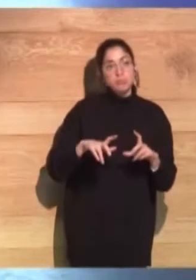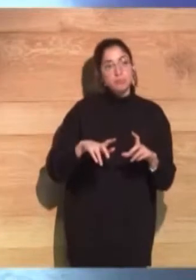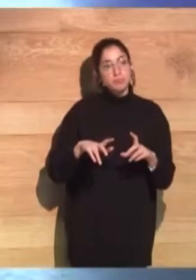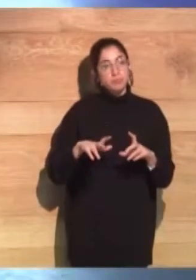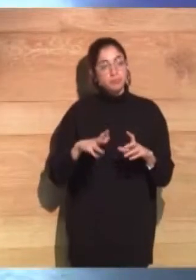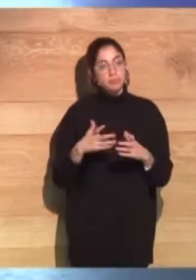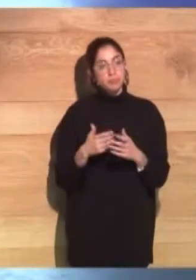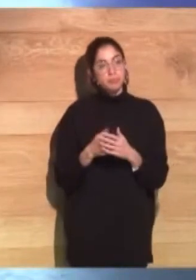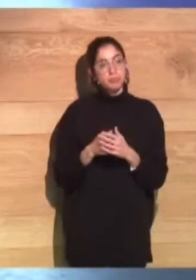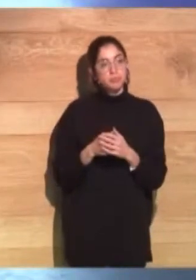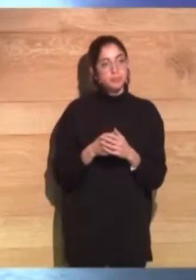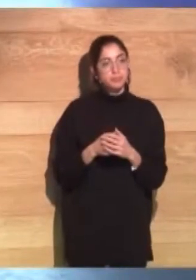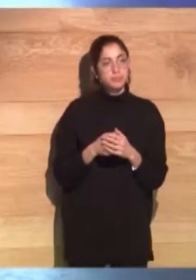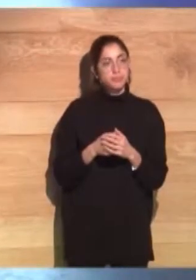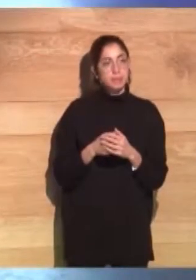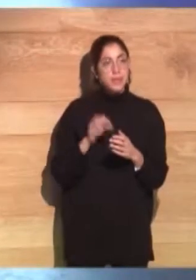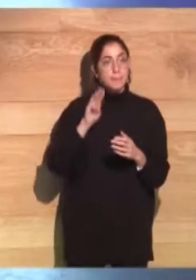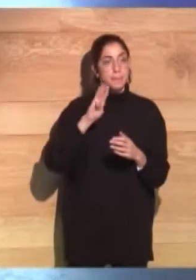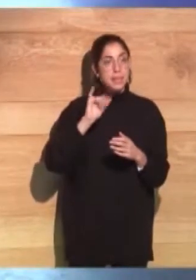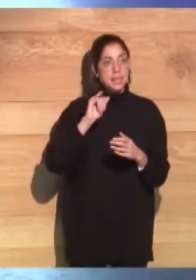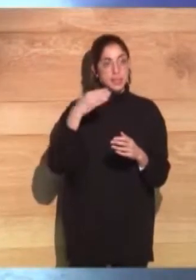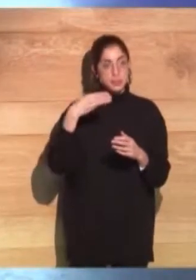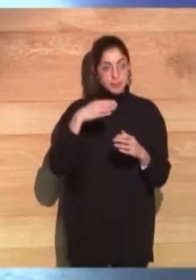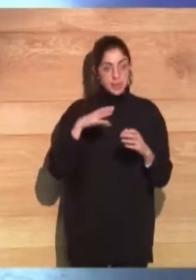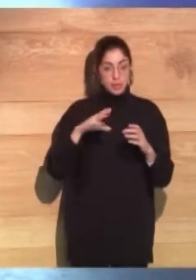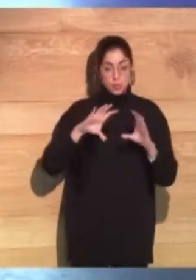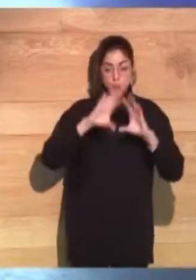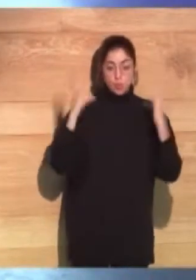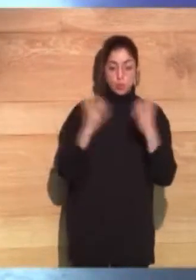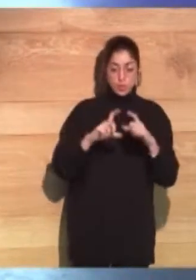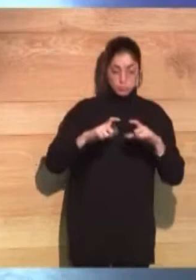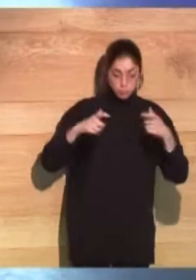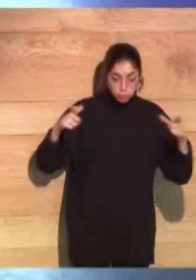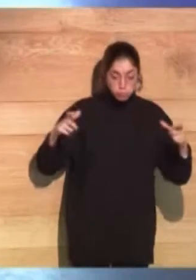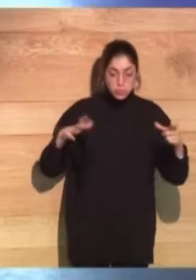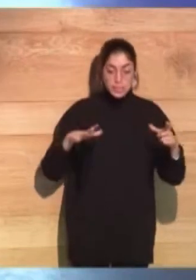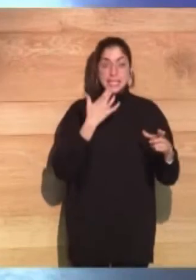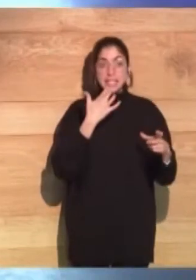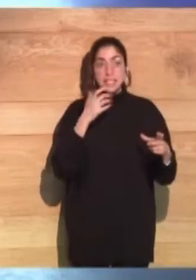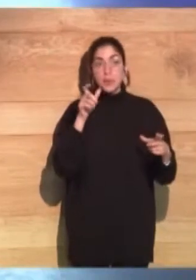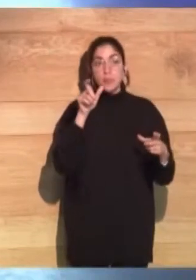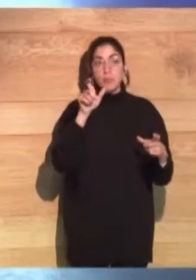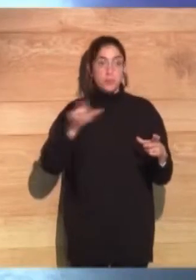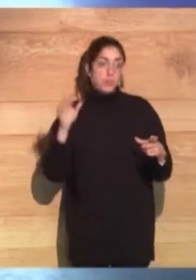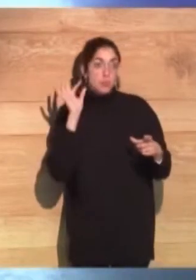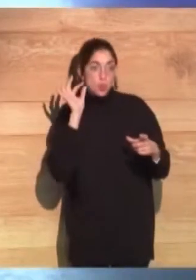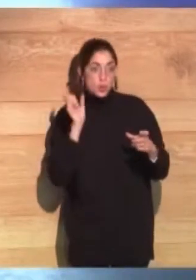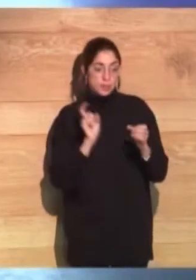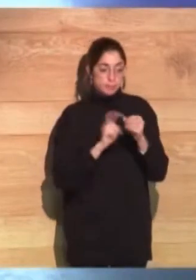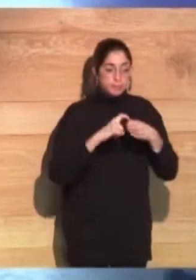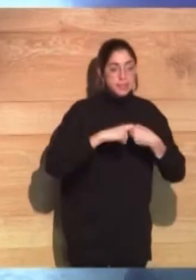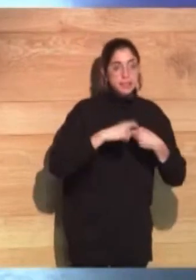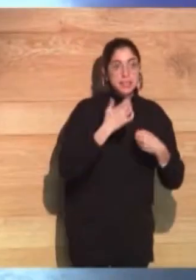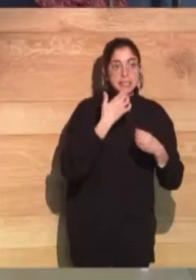aportación al PIB mundial cuando las mujeres participan en todas las esferas, cuando